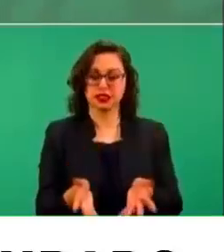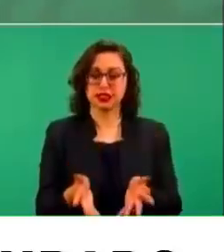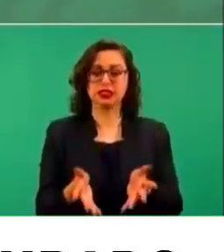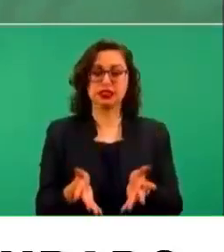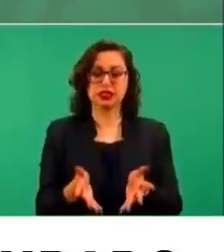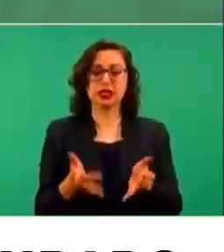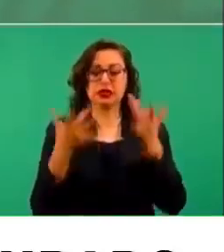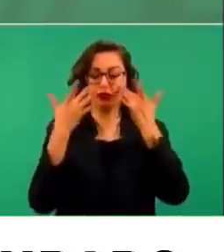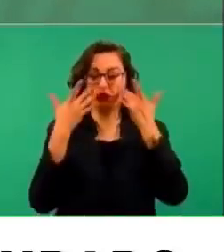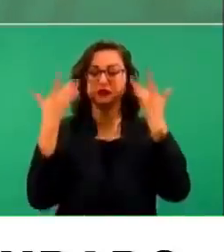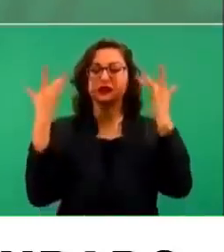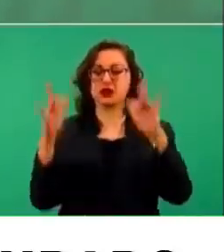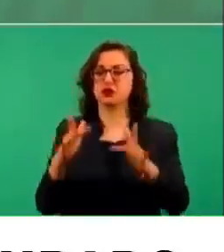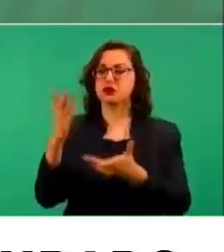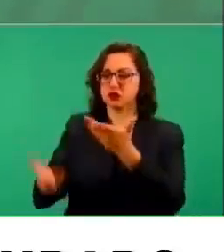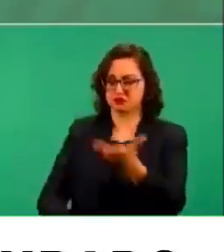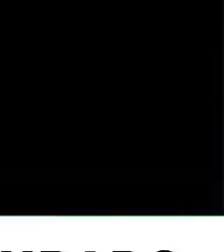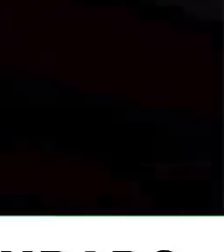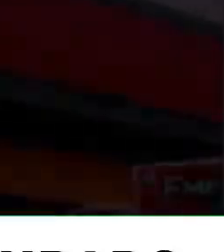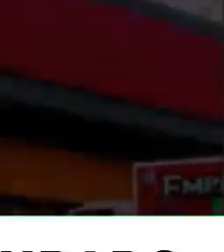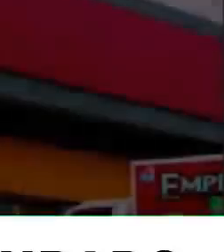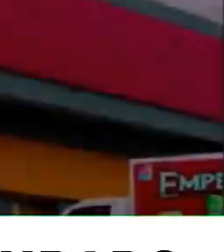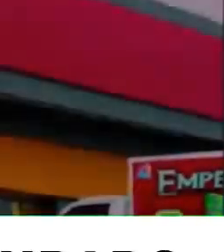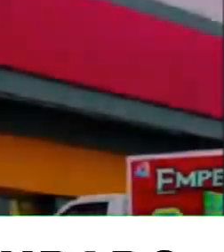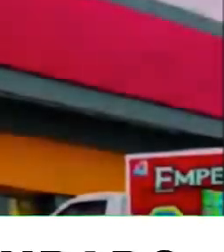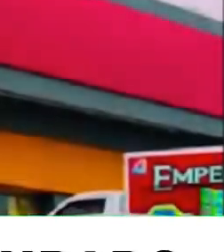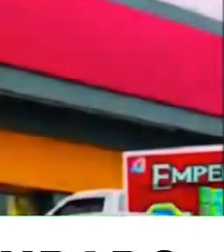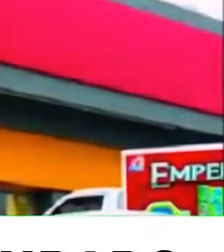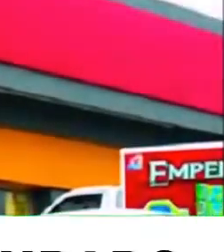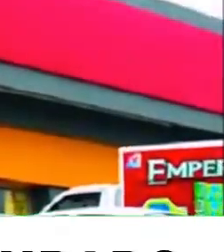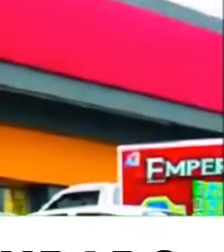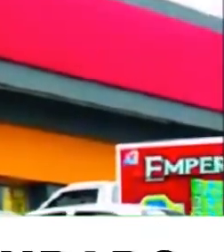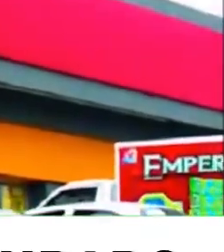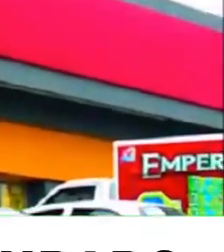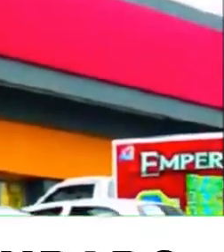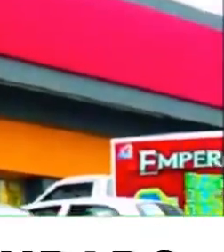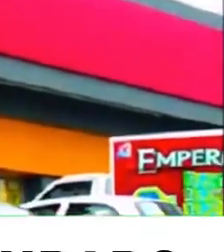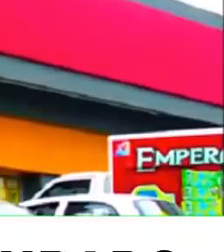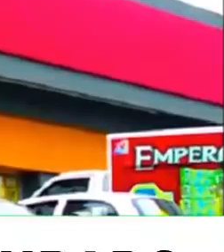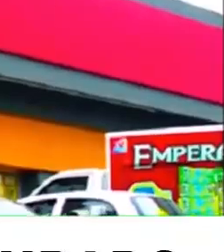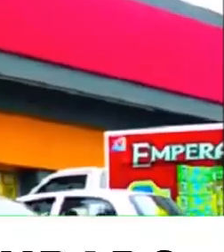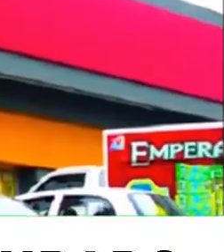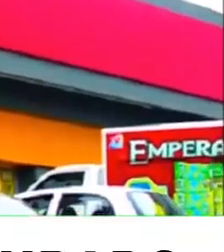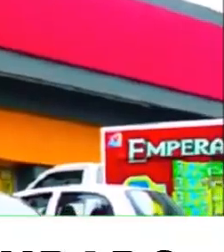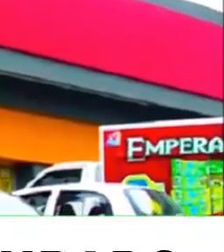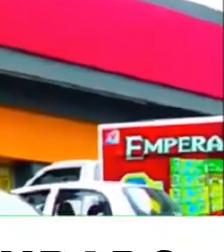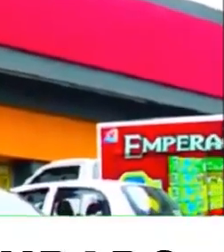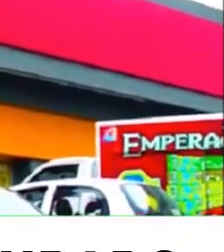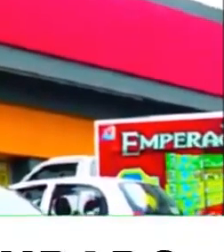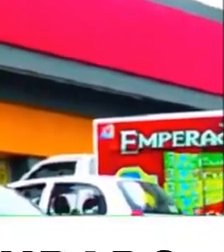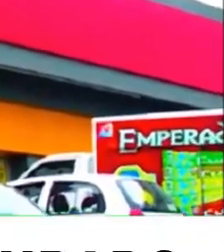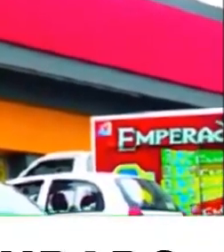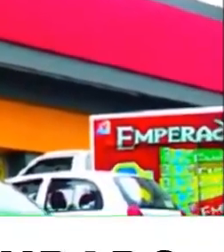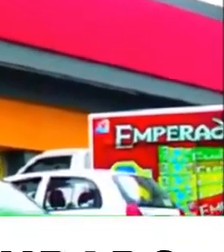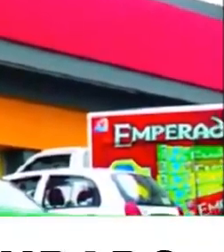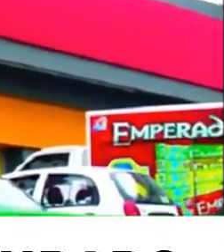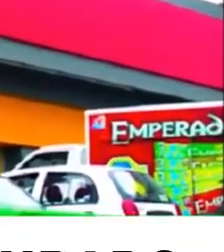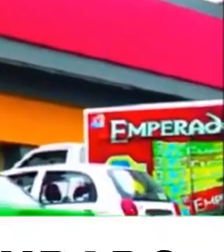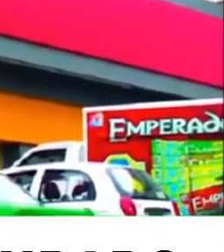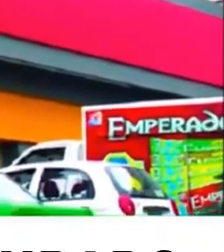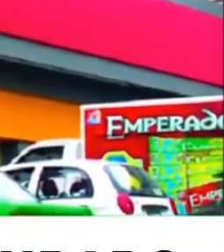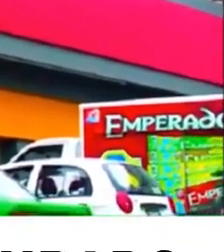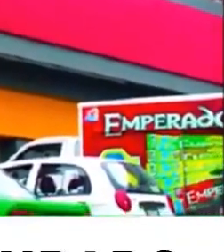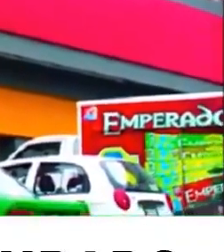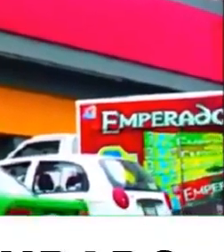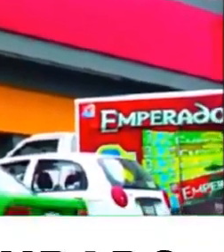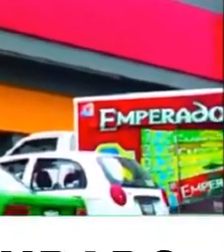pagan de luz eléctrica estas empresas, a pesar de ganar miles de millones de pesos todos los días. No quieren